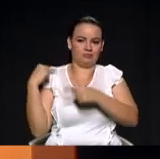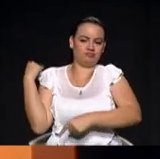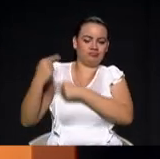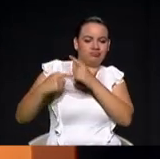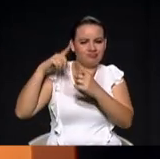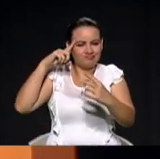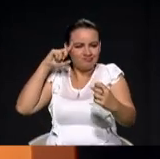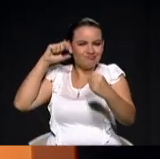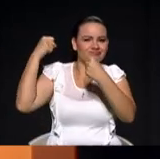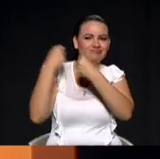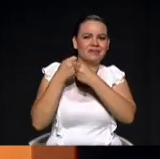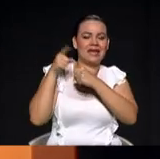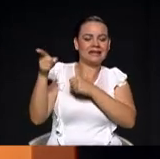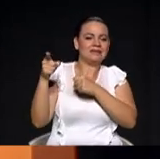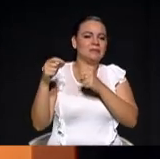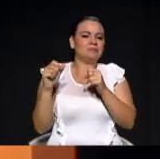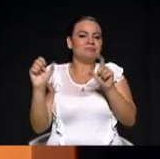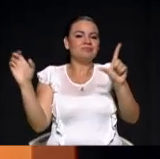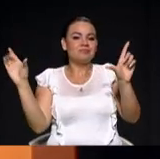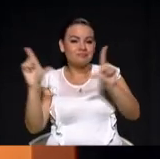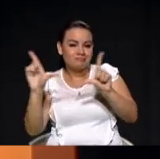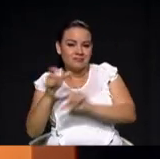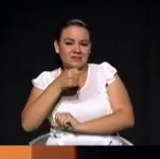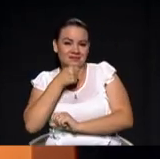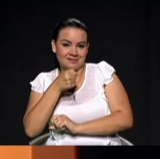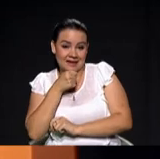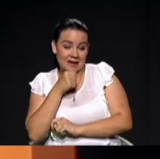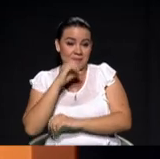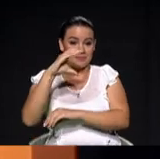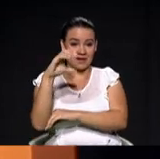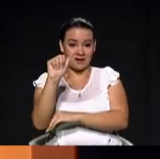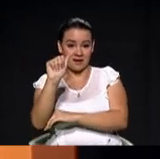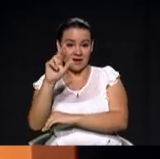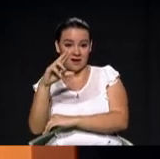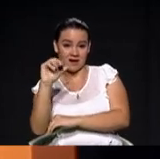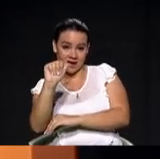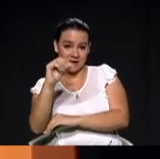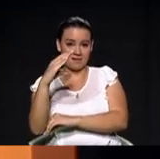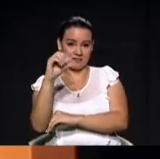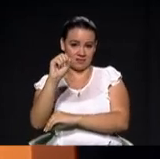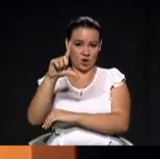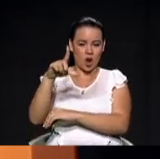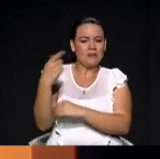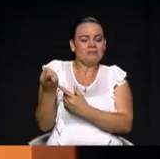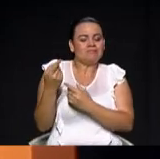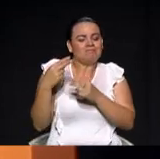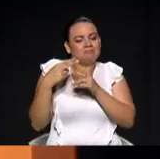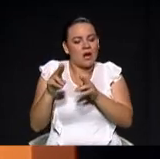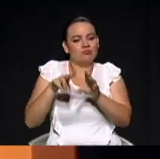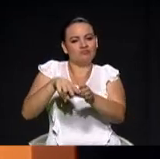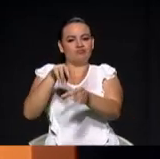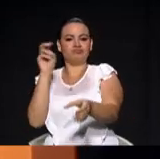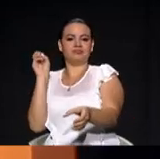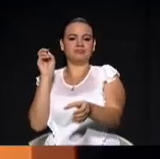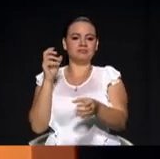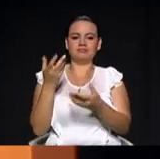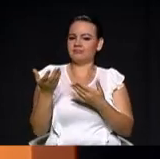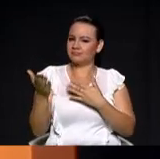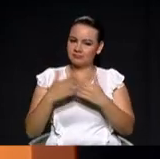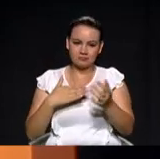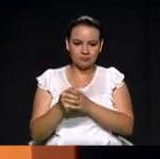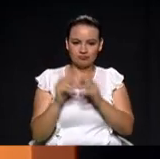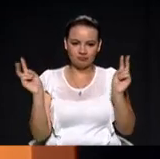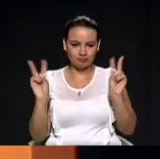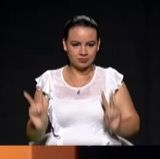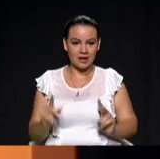con noticias caracol sin embargo en las últimas horas noticias caracol se retira de esta transmisión pero nosotros telemedellín